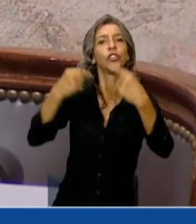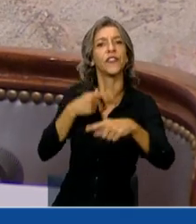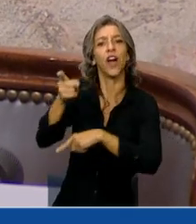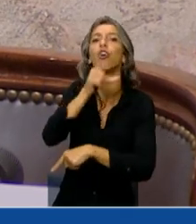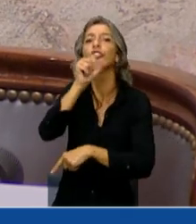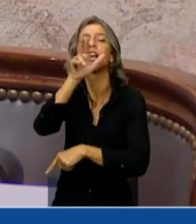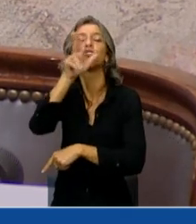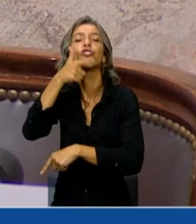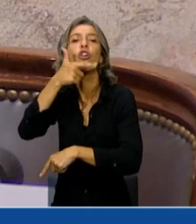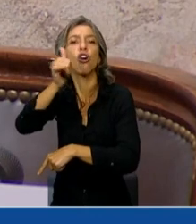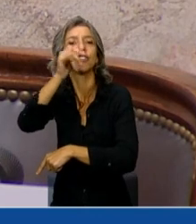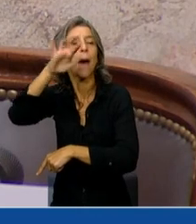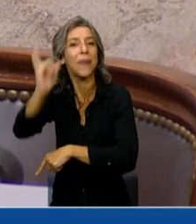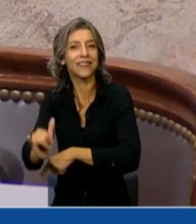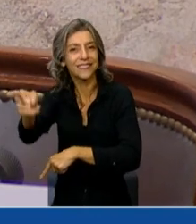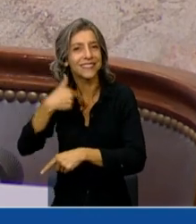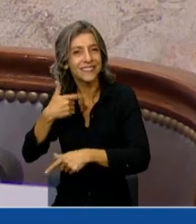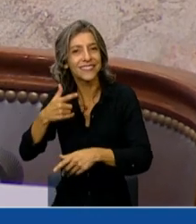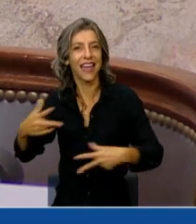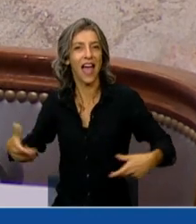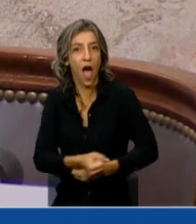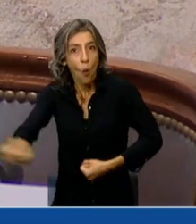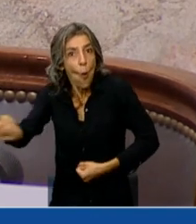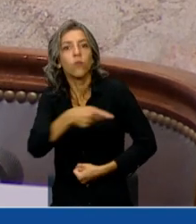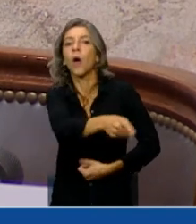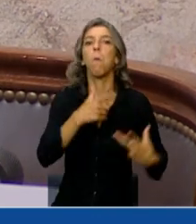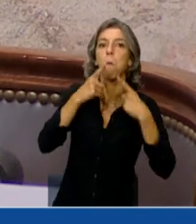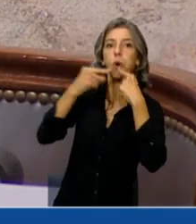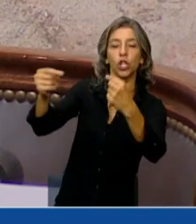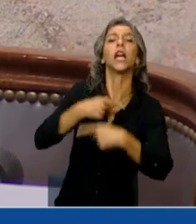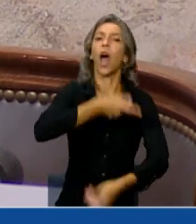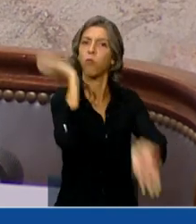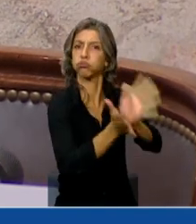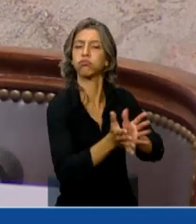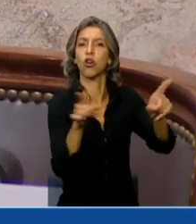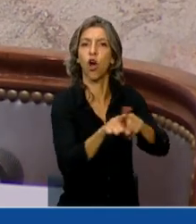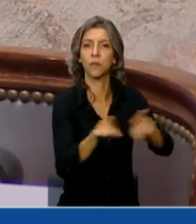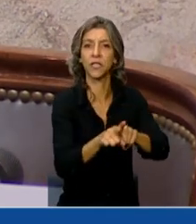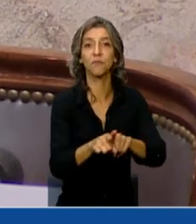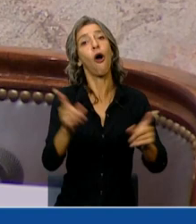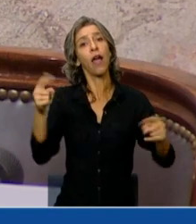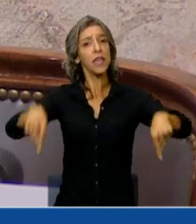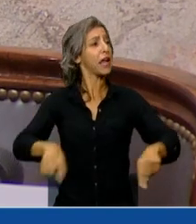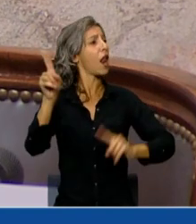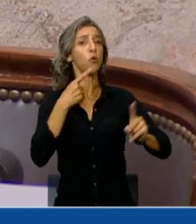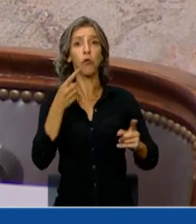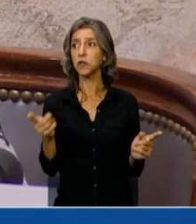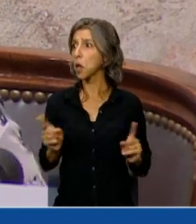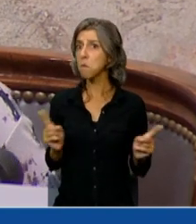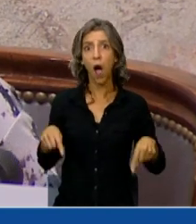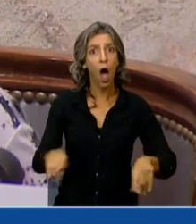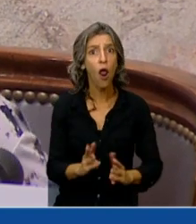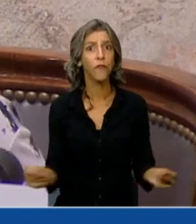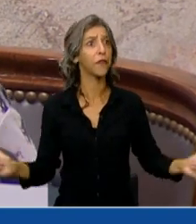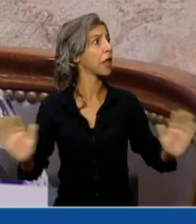esas posiciones represivas de los gobiernos es que se asientan los negacionistas y tratan de hacerse fuerte. Por eso este 24